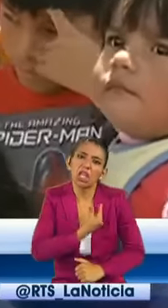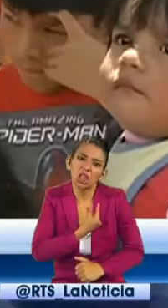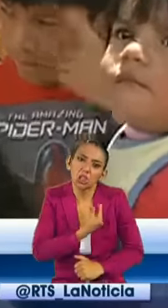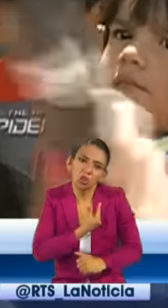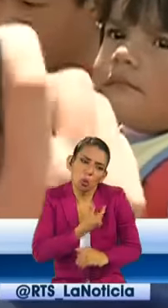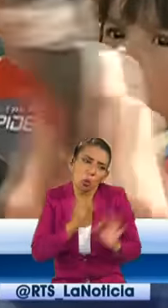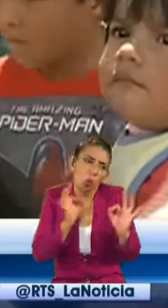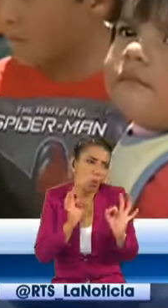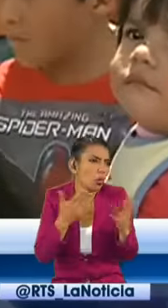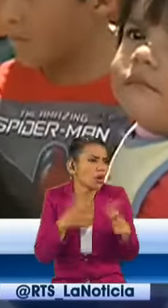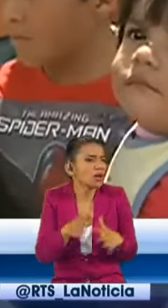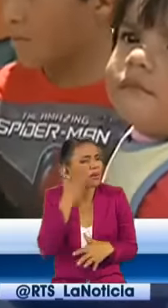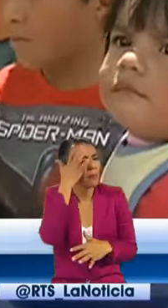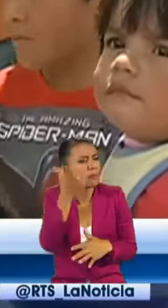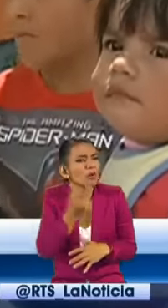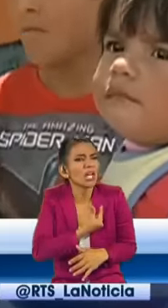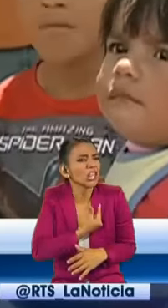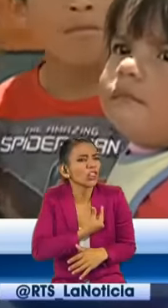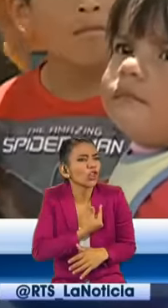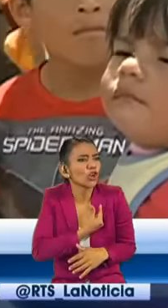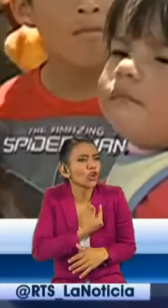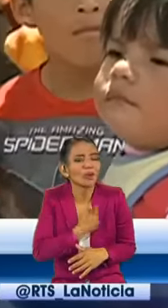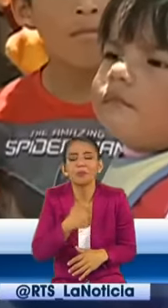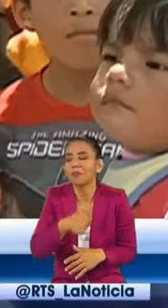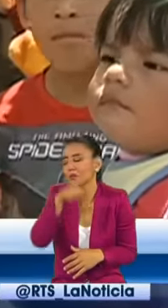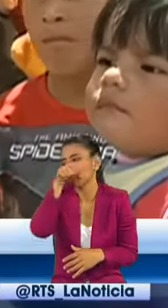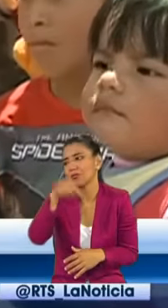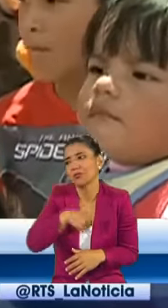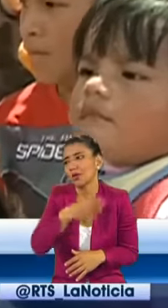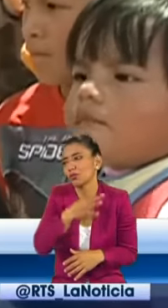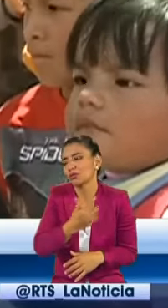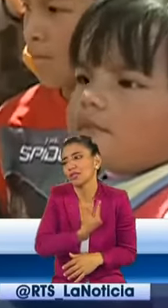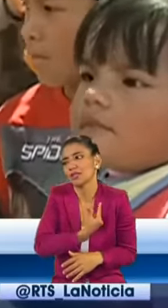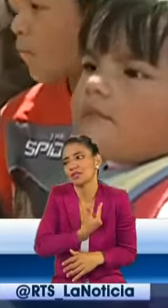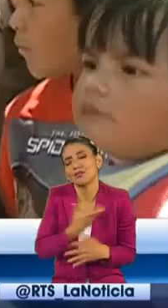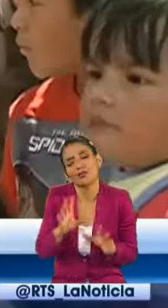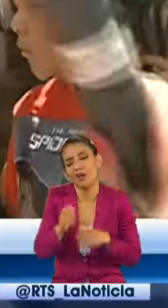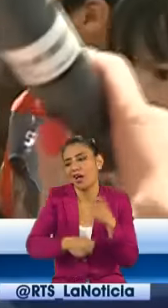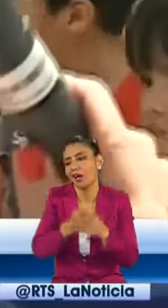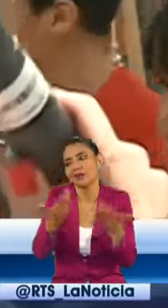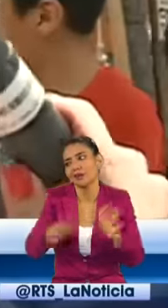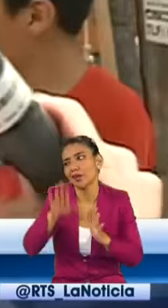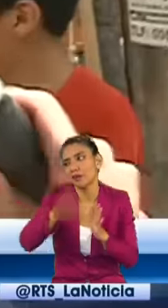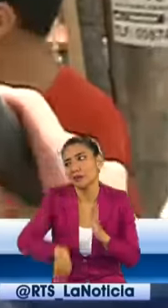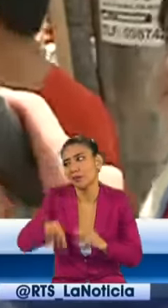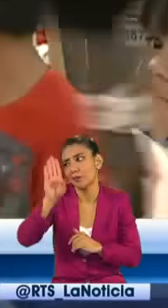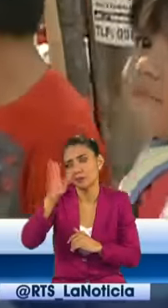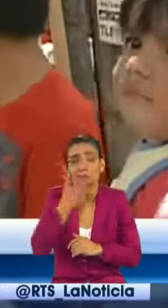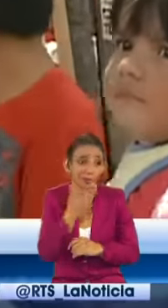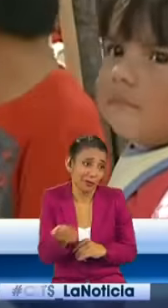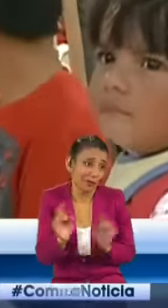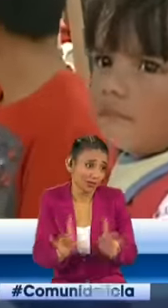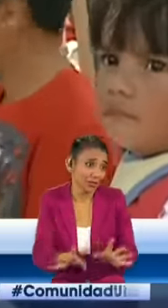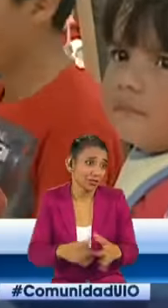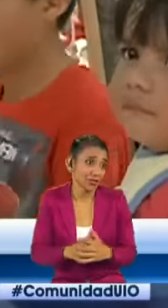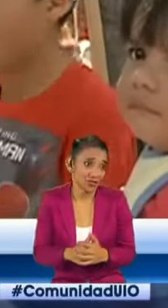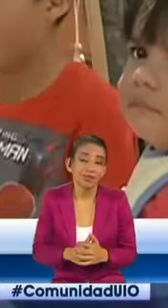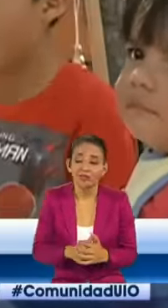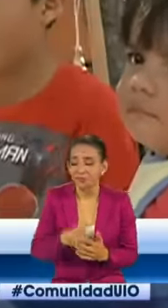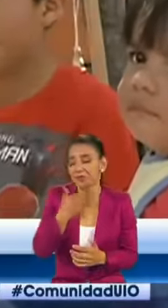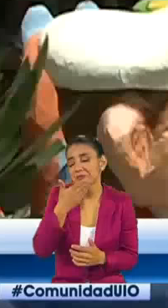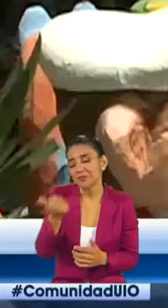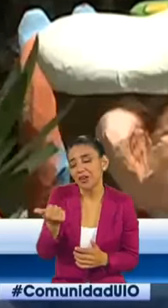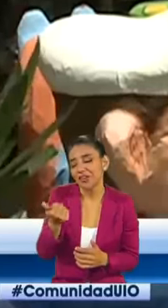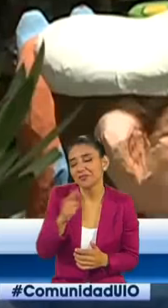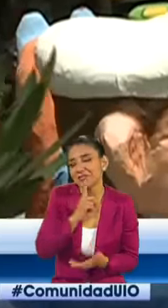¿Y por qué el Deportivo Quito? Porque somos hinchas del Deportivo Quito y este año bajo la B. Para que le vaya, para darle suerte. Para que este año vaya muy